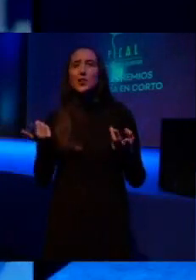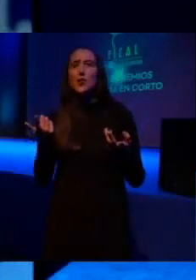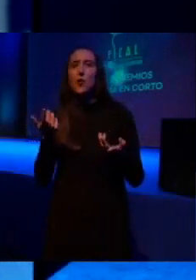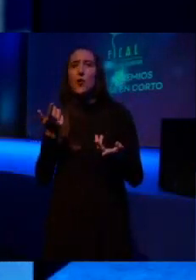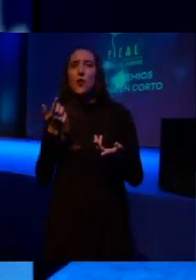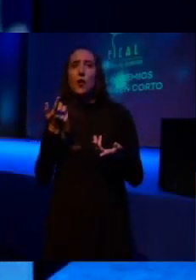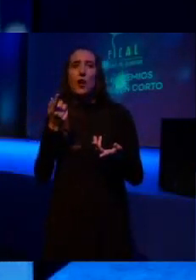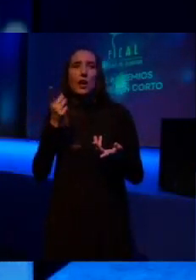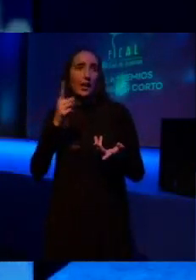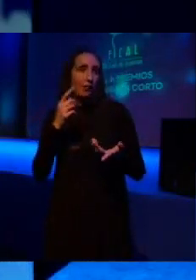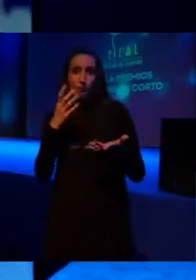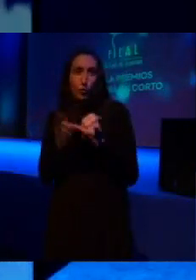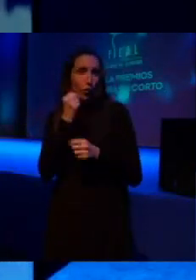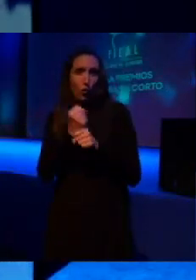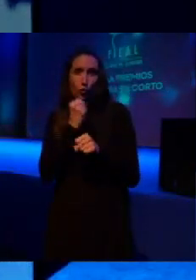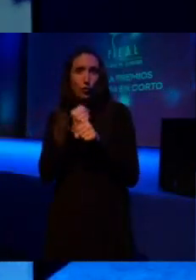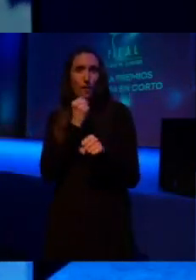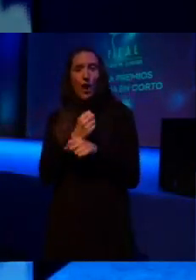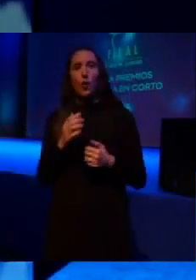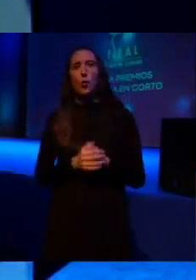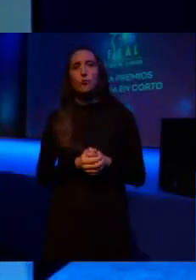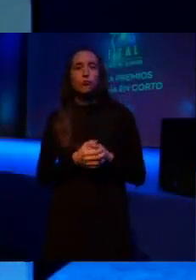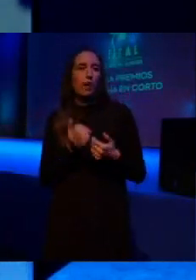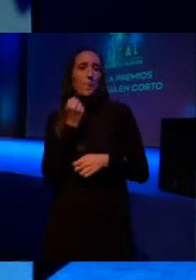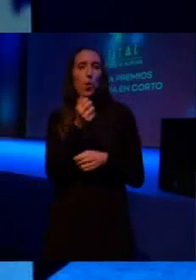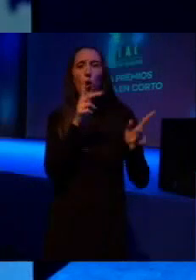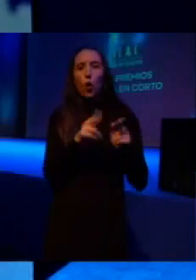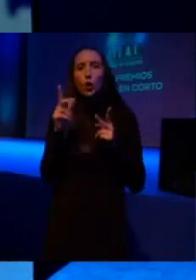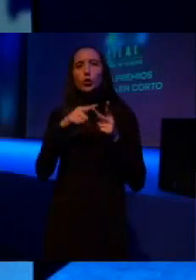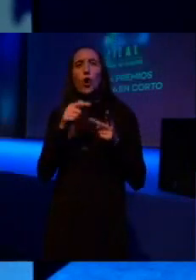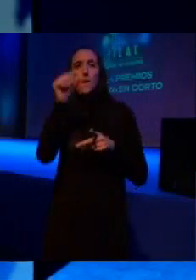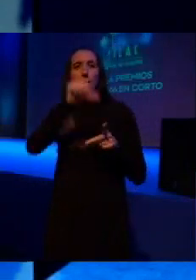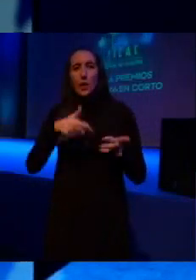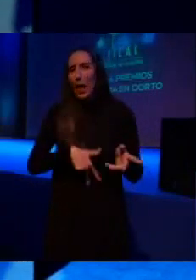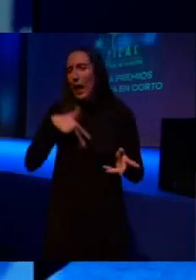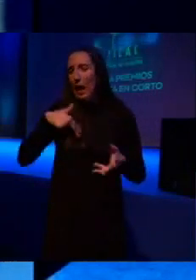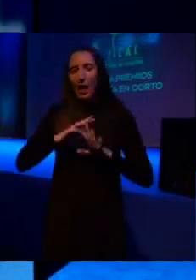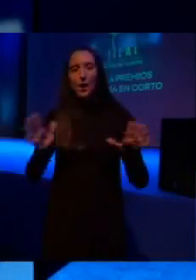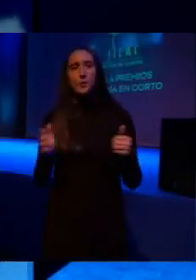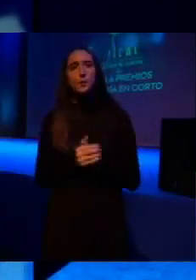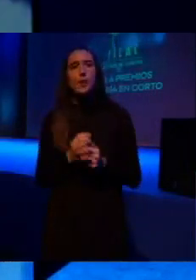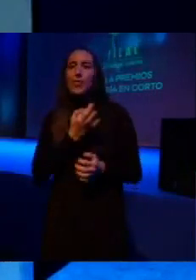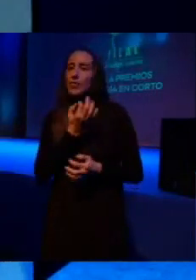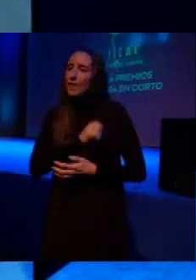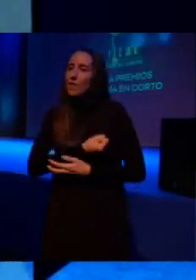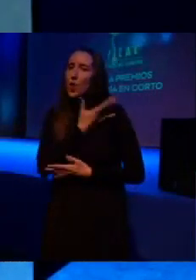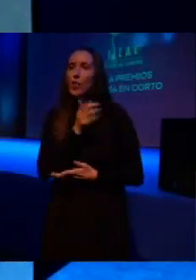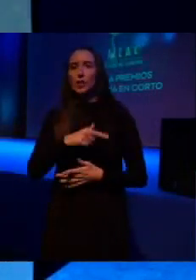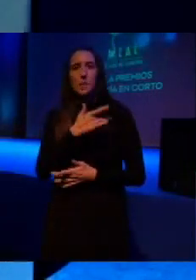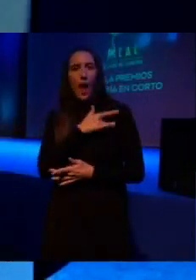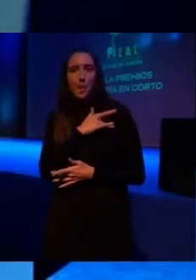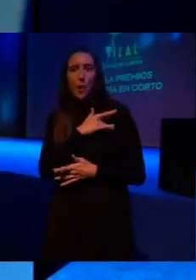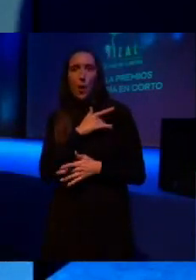por todo lo que hace por el corto, el largo, las series, por la ficción en general. Hay que tener mucha vocación y mucho amor a